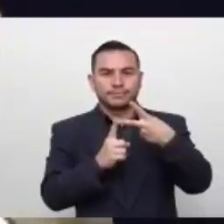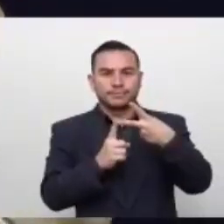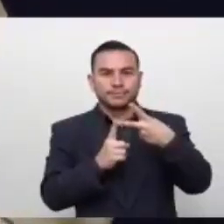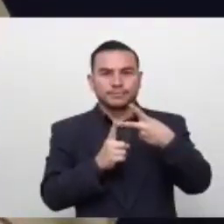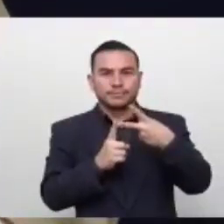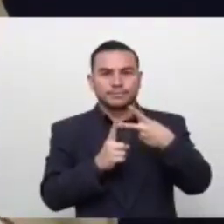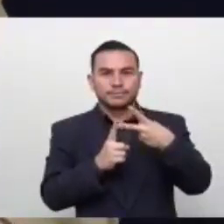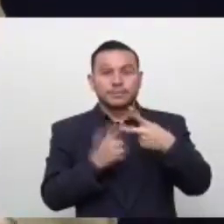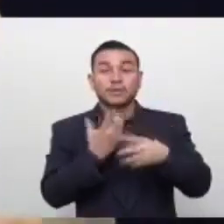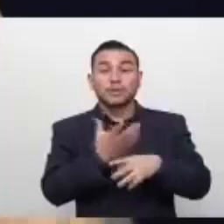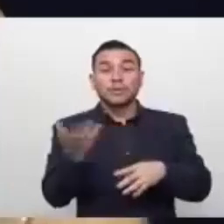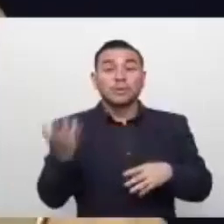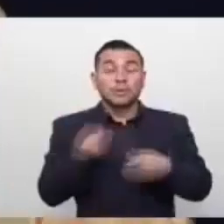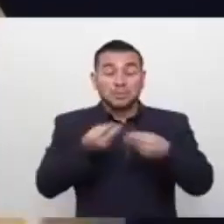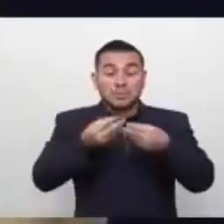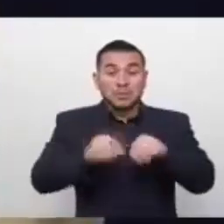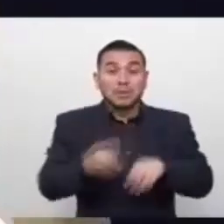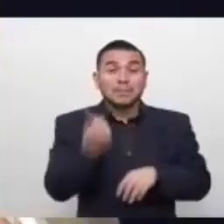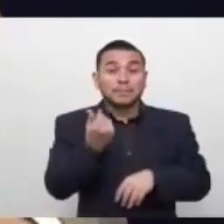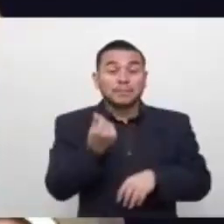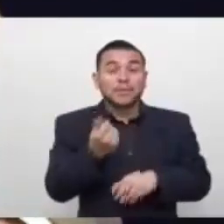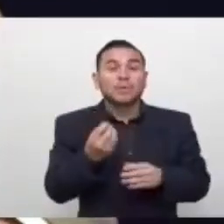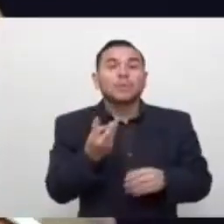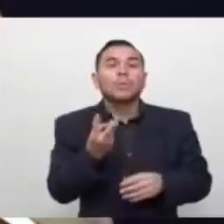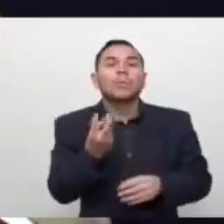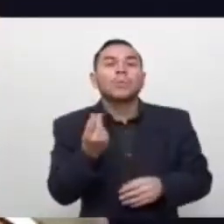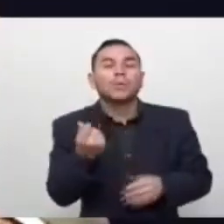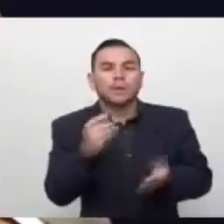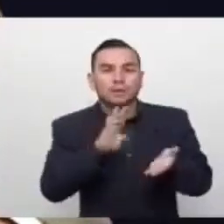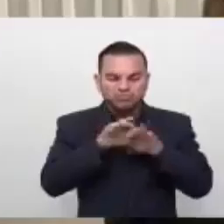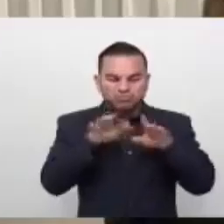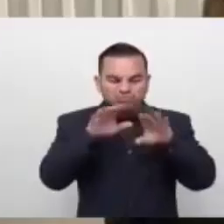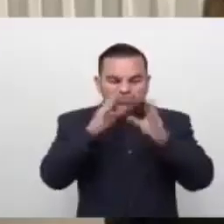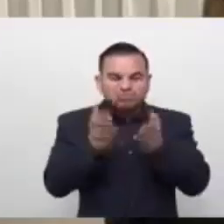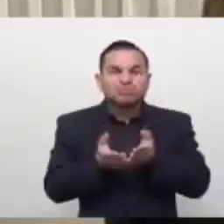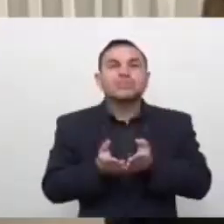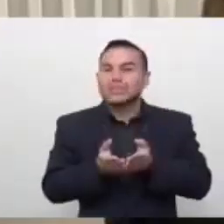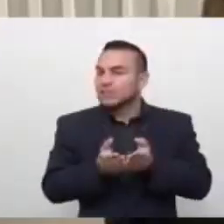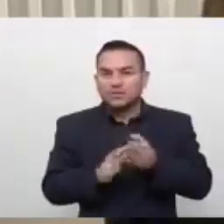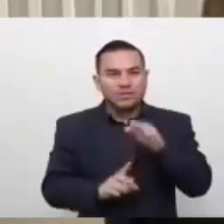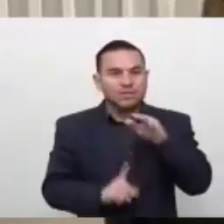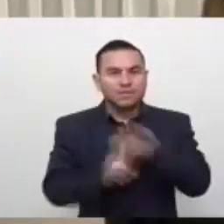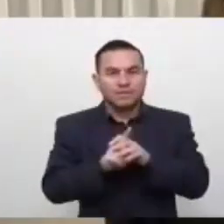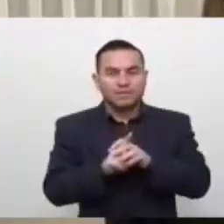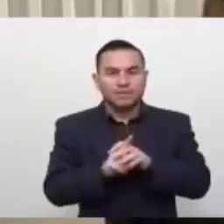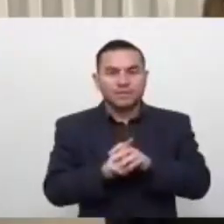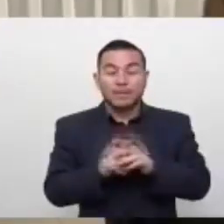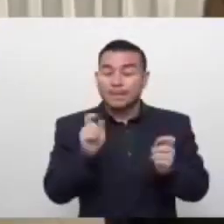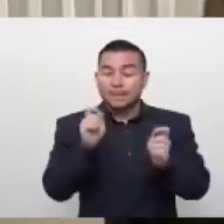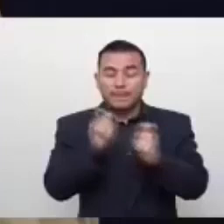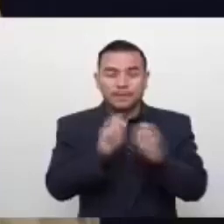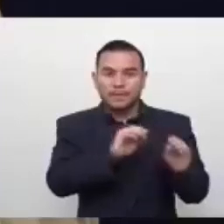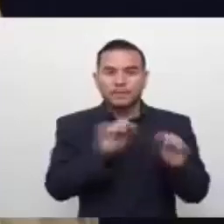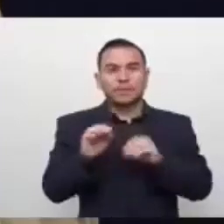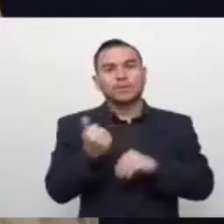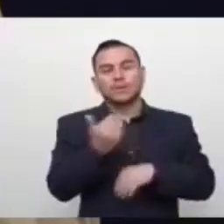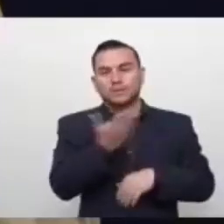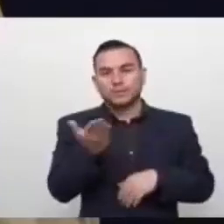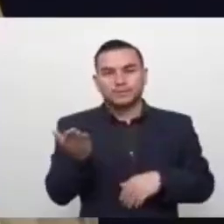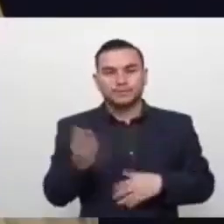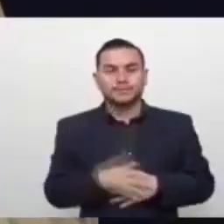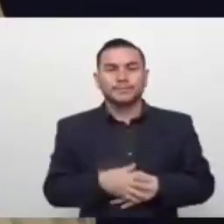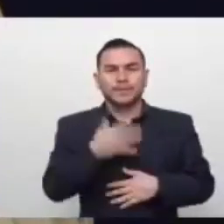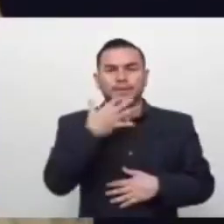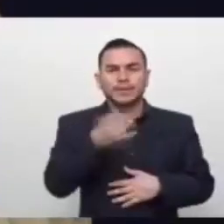no generarán mora ni intereses, además de que no deberán afectar el récord crediticio de las personas naturales y jurídicas.